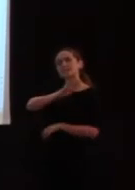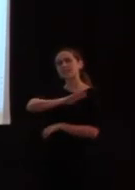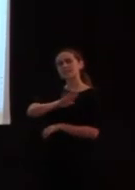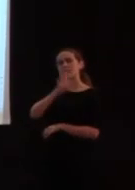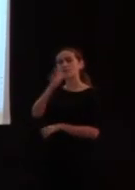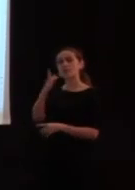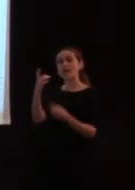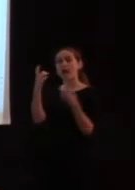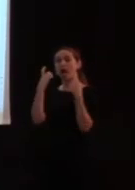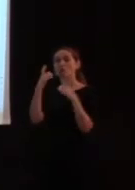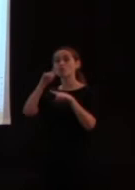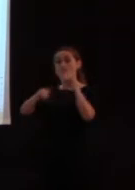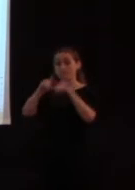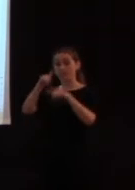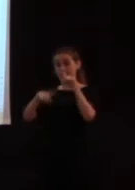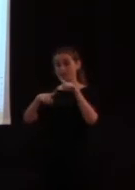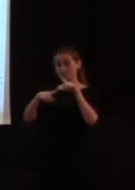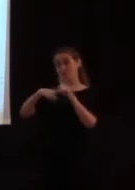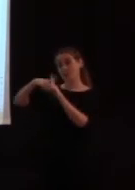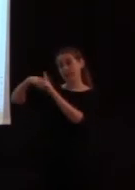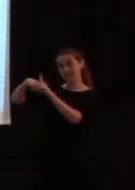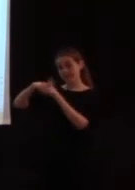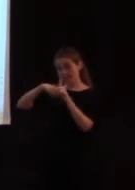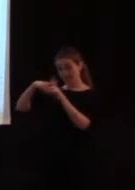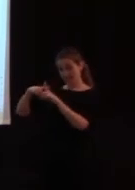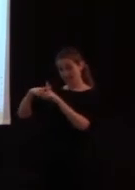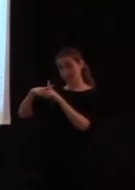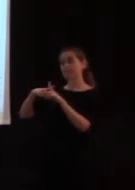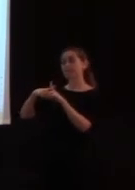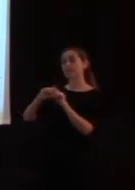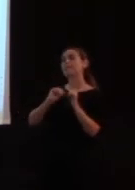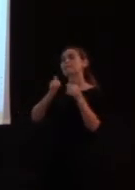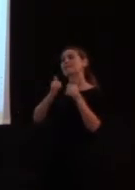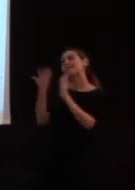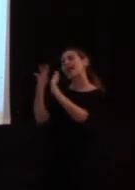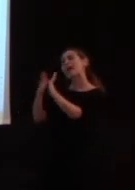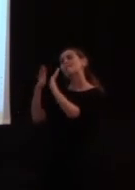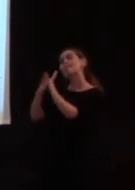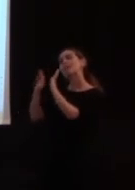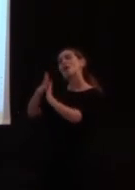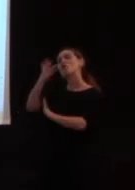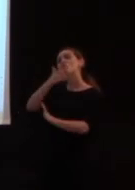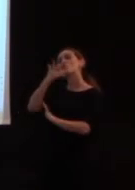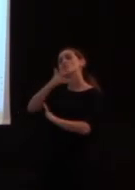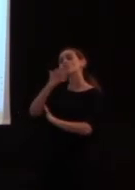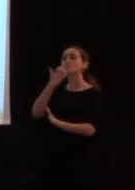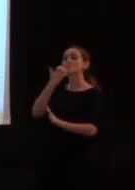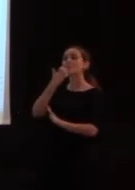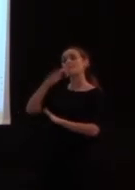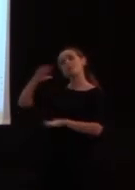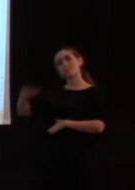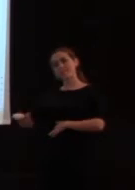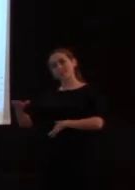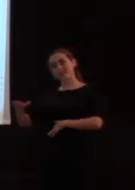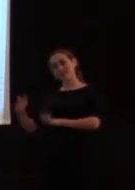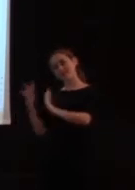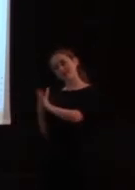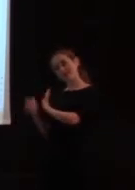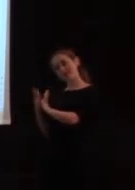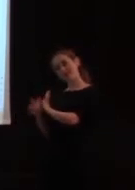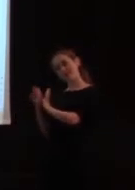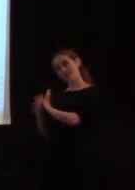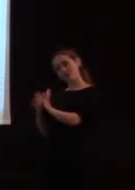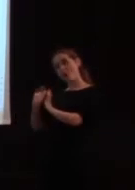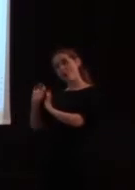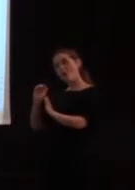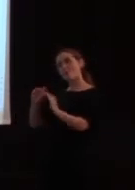determinado nivel vayan a explicar conocimientos a otros alumnos más pequeños, más mayores o dentro del aula, los